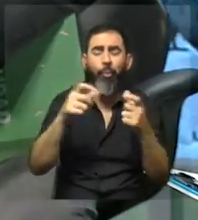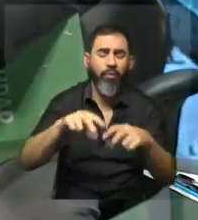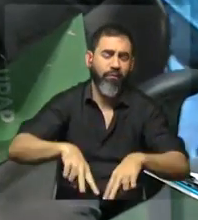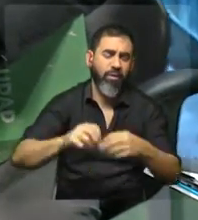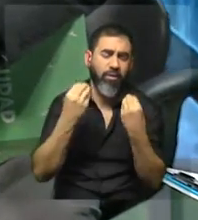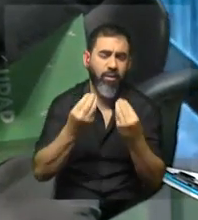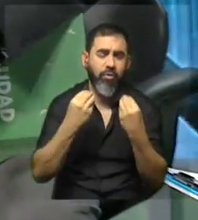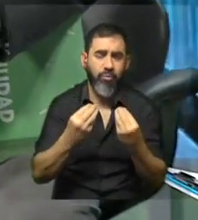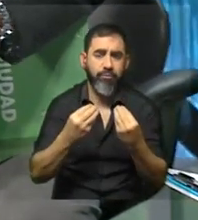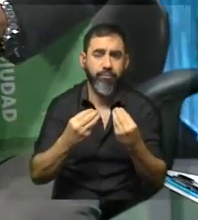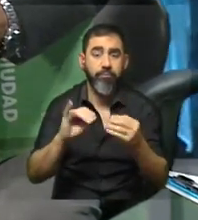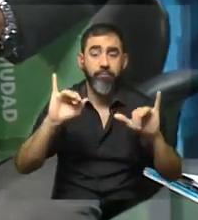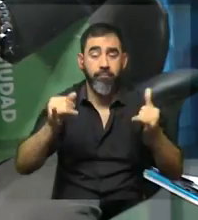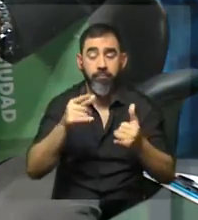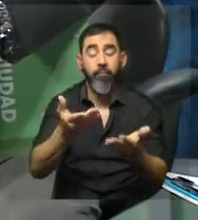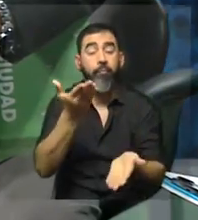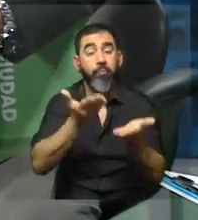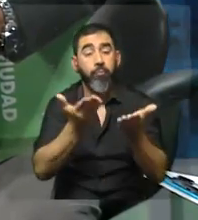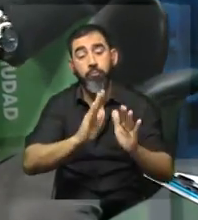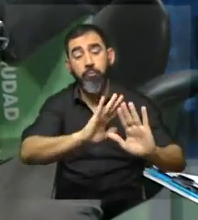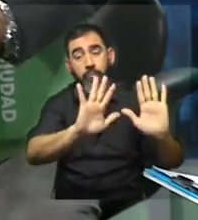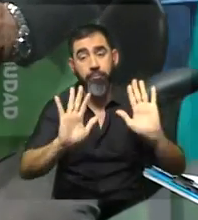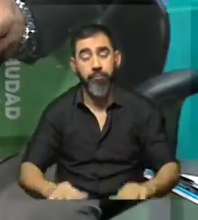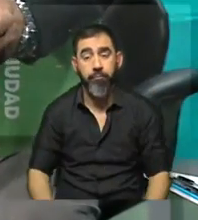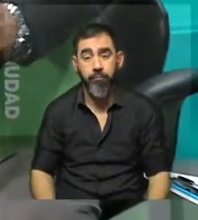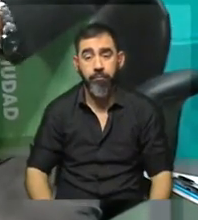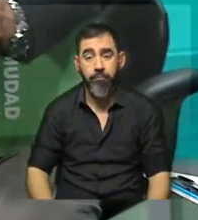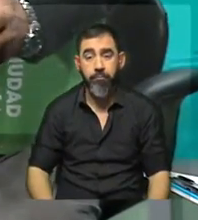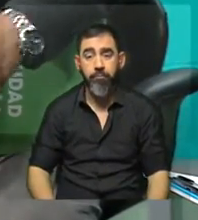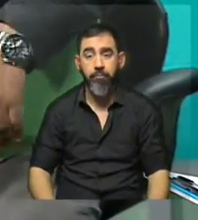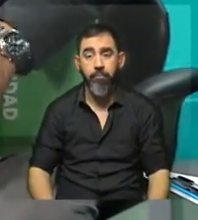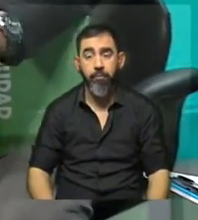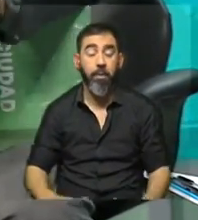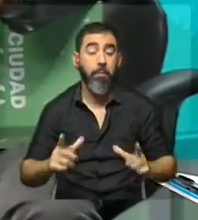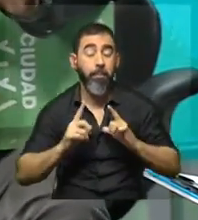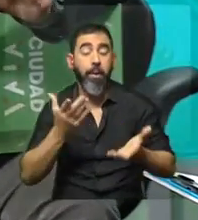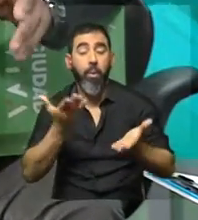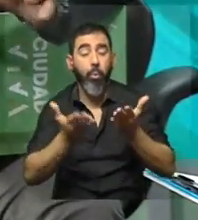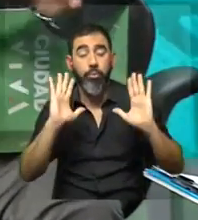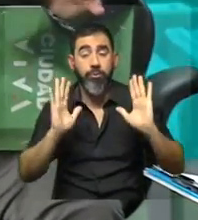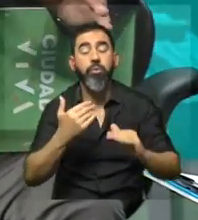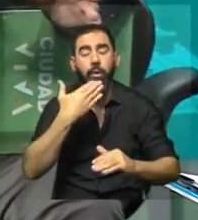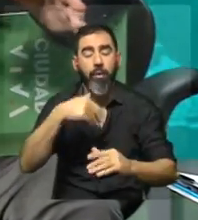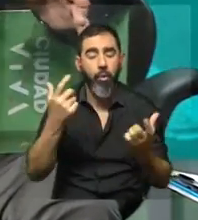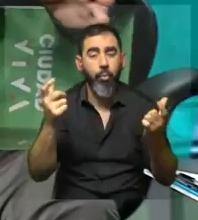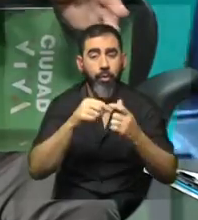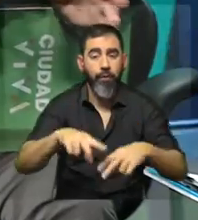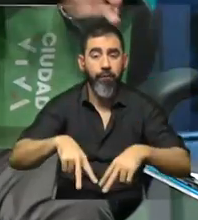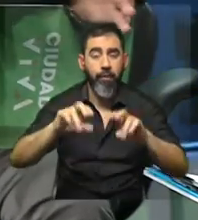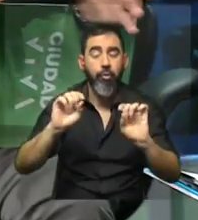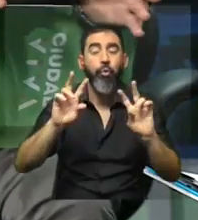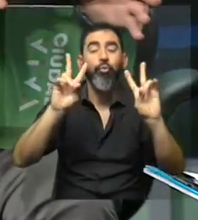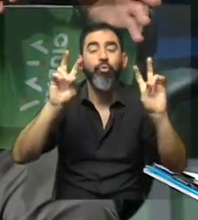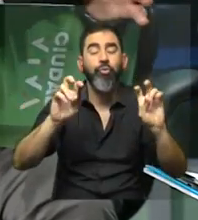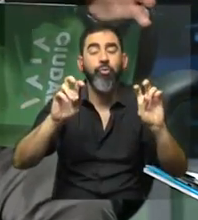investigadora. Ya estos casos están en la justicia, ¿no? En algunos casos. Y bueno, que se mire. Yo entiendo que las comisiones investigadoras no son solamente